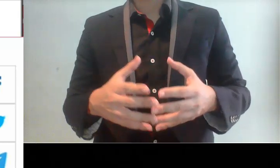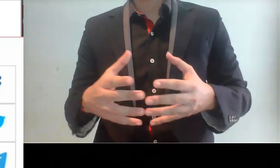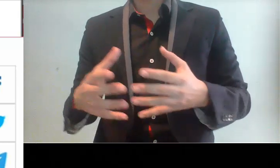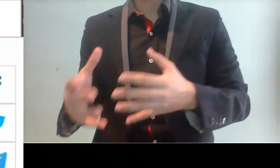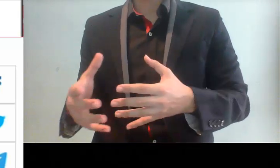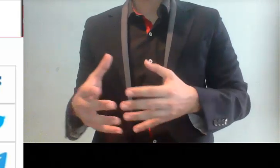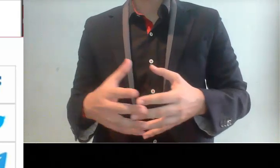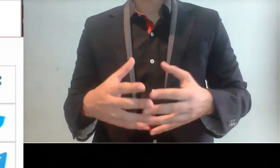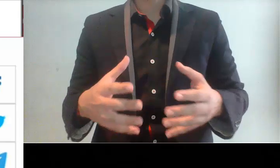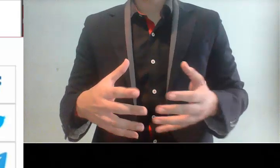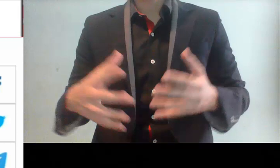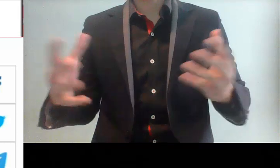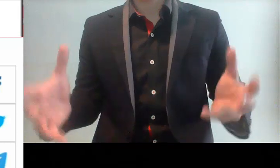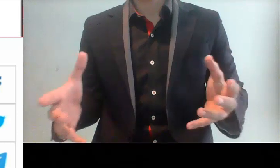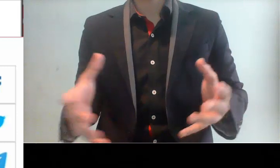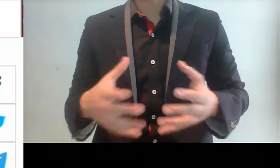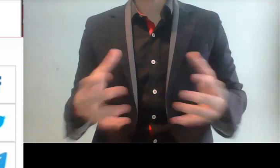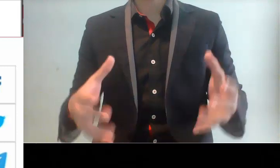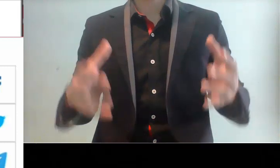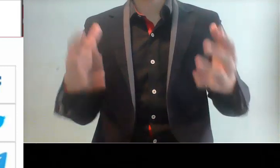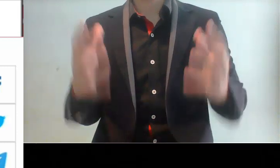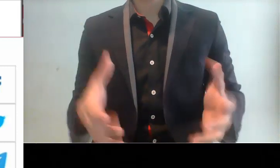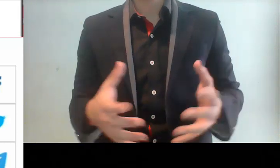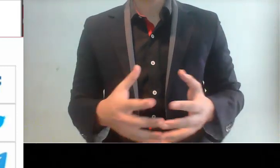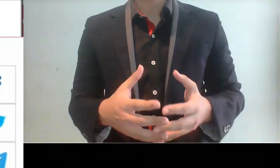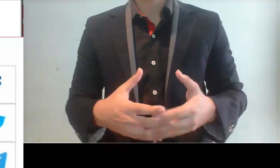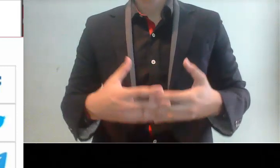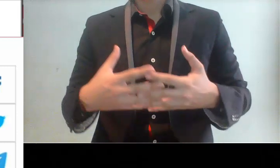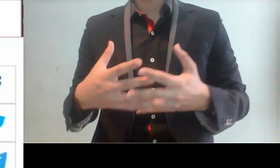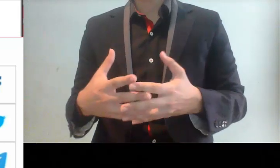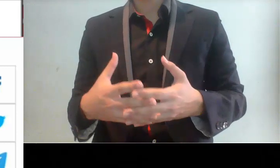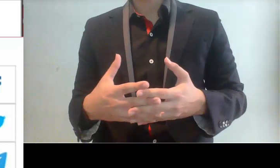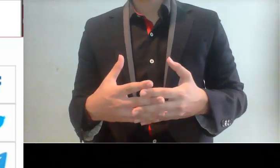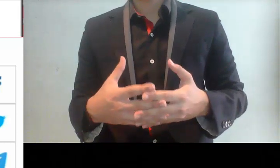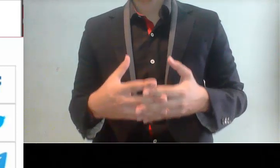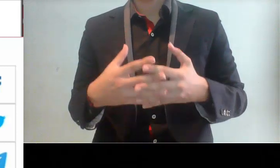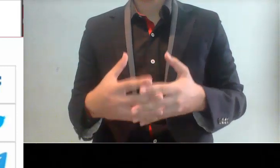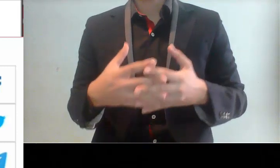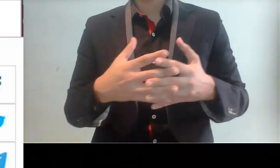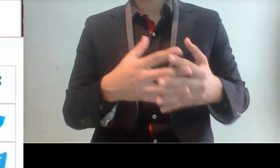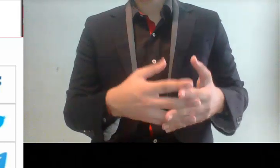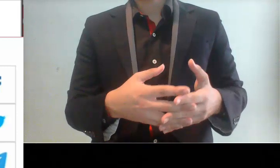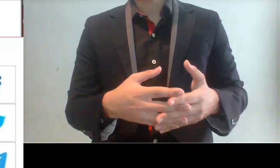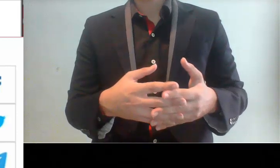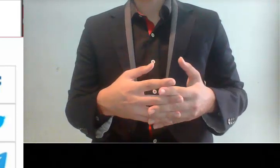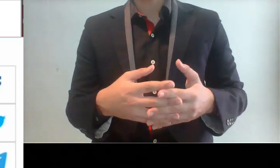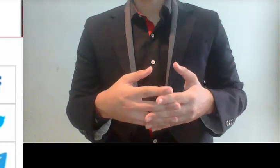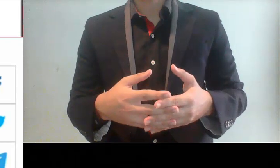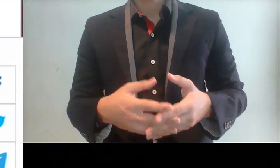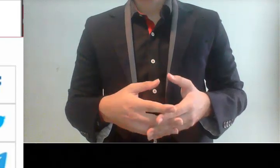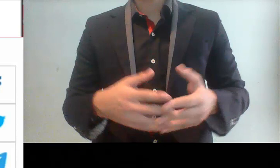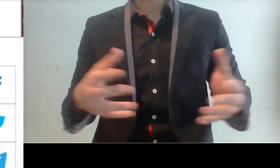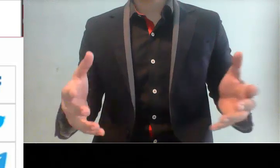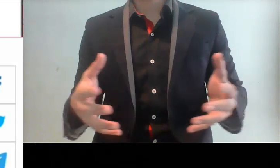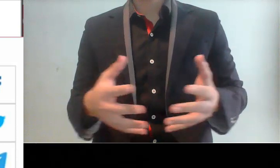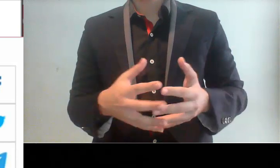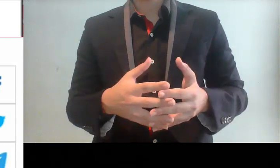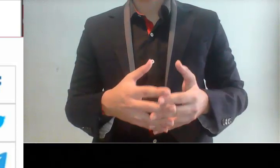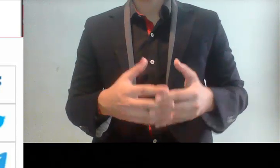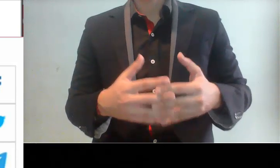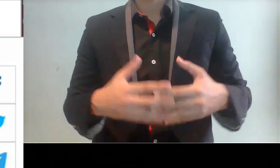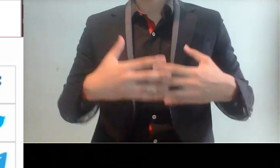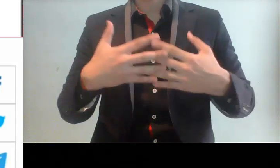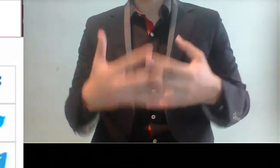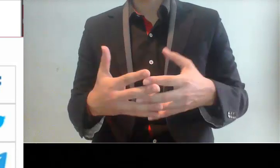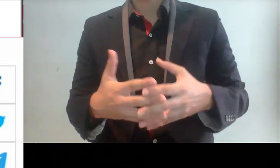que si las elecciones en el año 2021 van a ser la mayoría electrónicas, corre el riesgo de que pues como el INE es un corrupto, yo lo digo, es